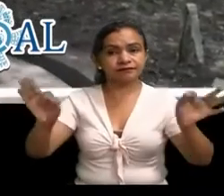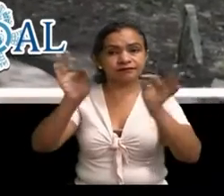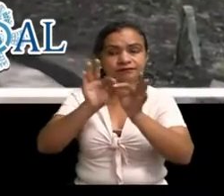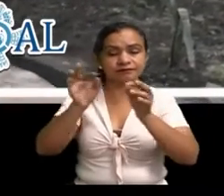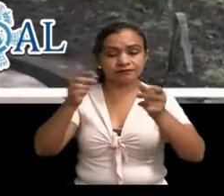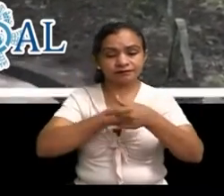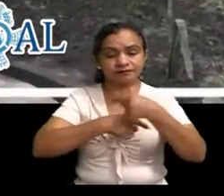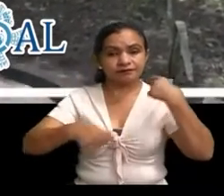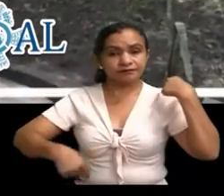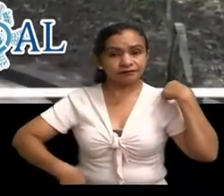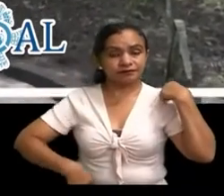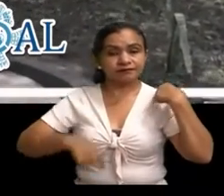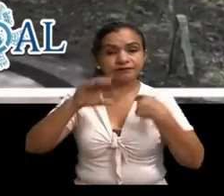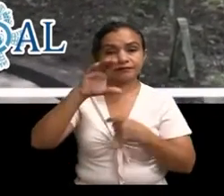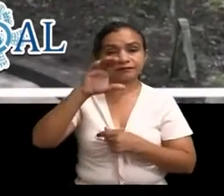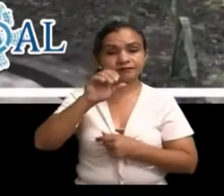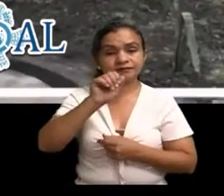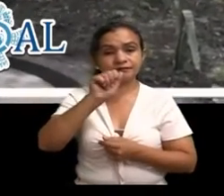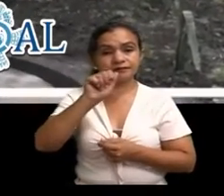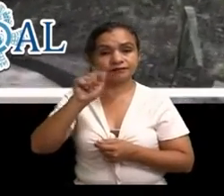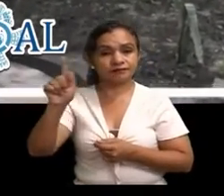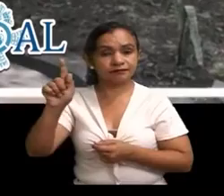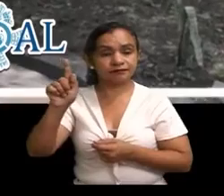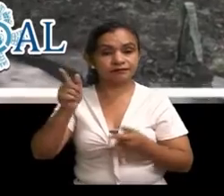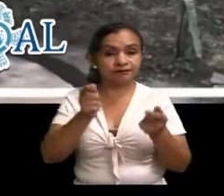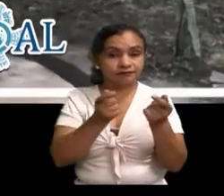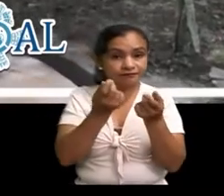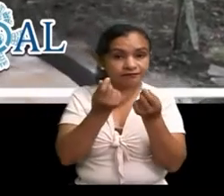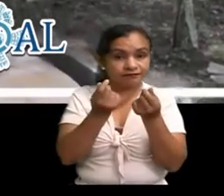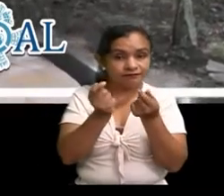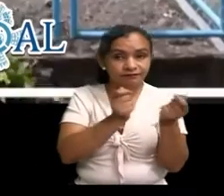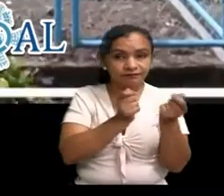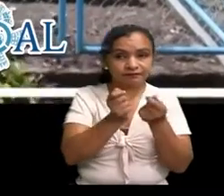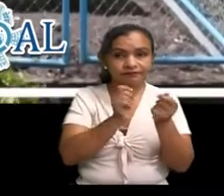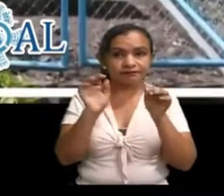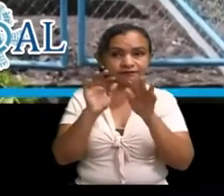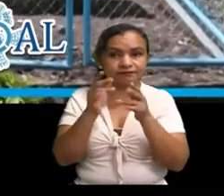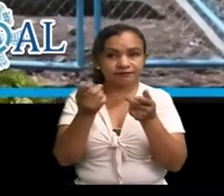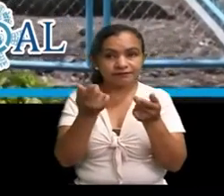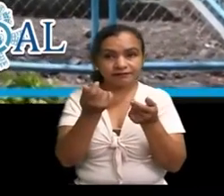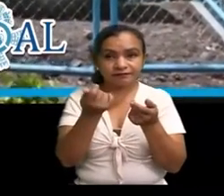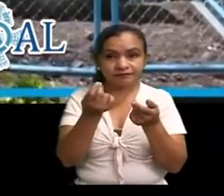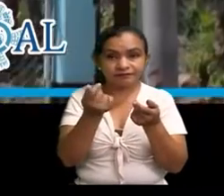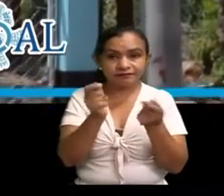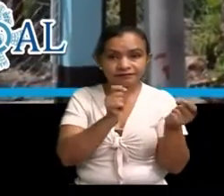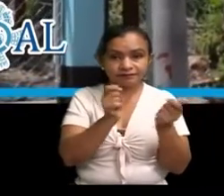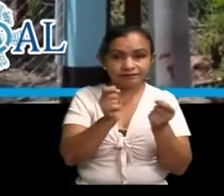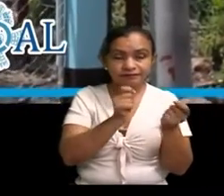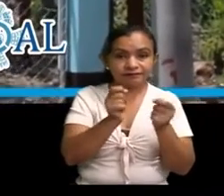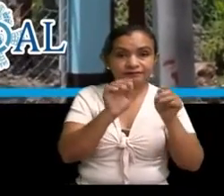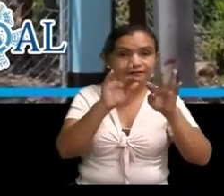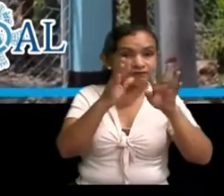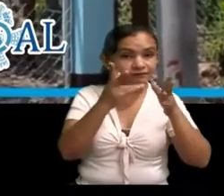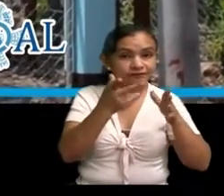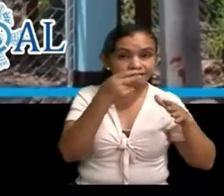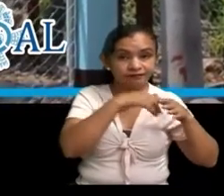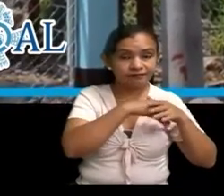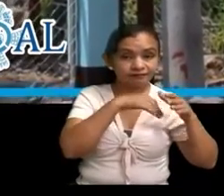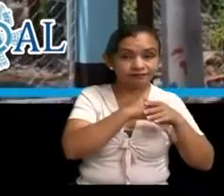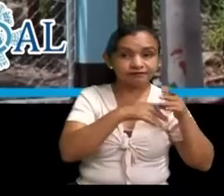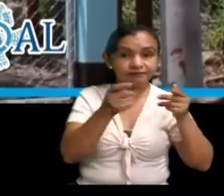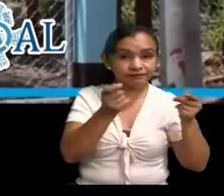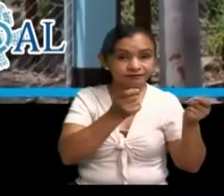presidencia de esos CAPS y el manejo de los recursos. Es decir, las tesoreras de los CAPS y la secretaria son mujeres. Entonces,